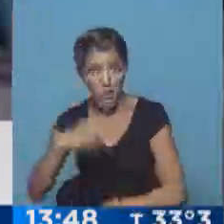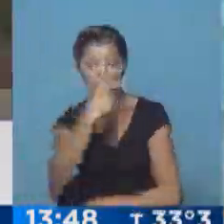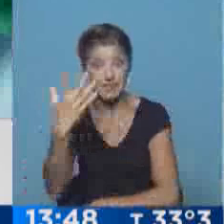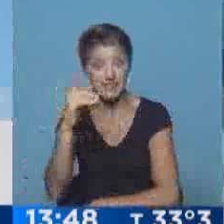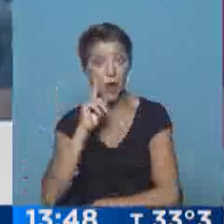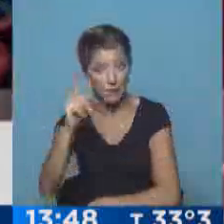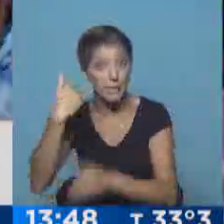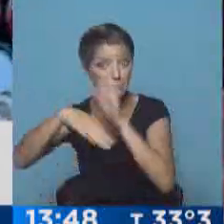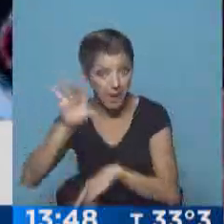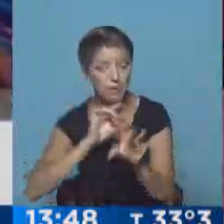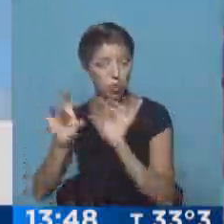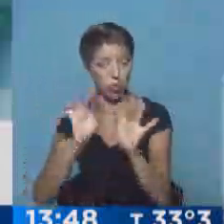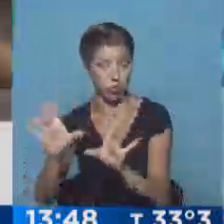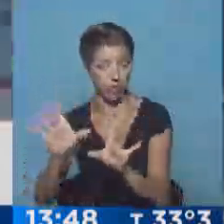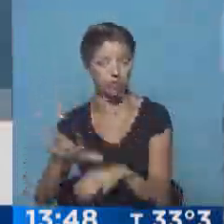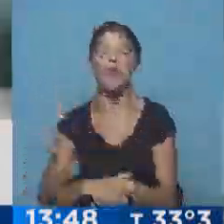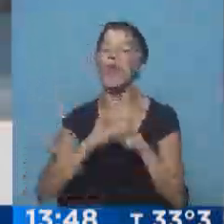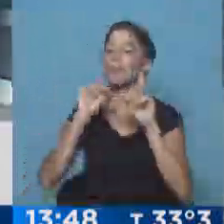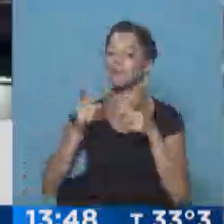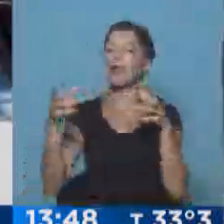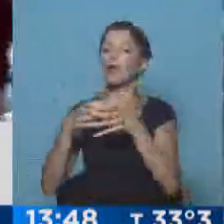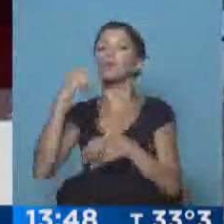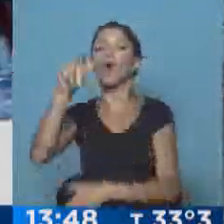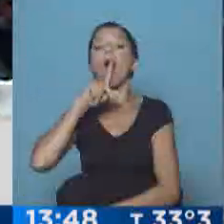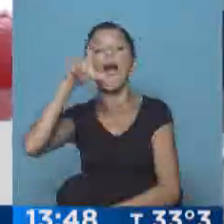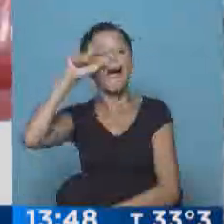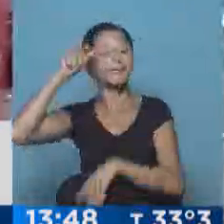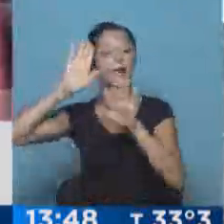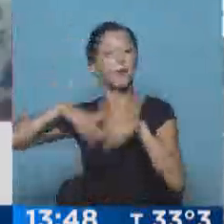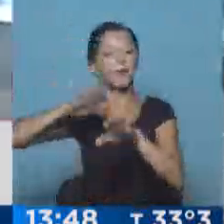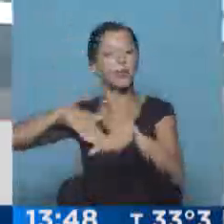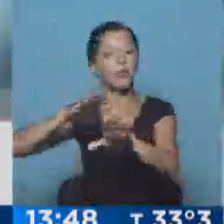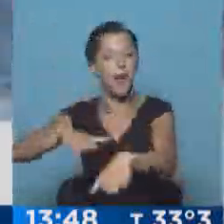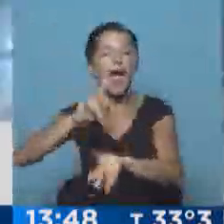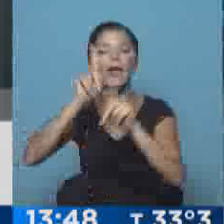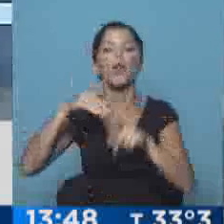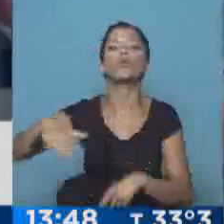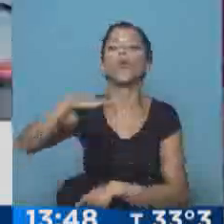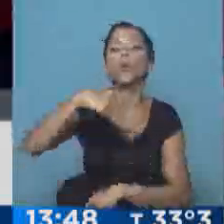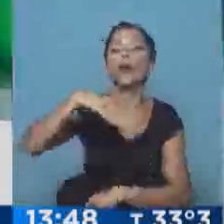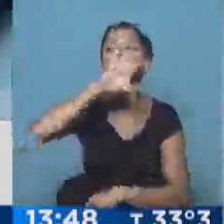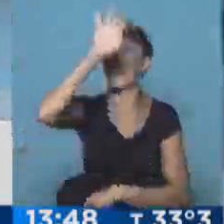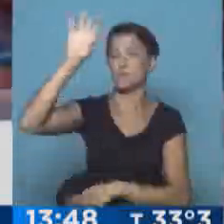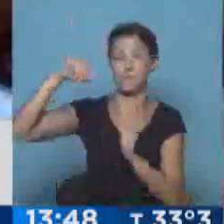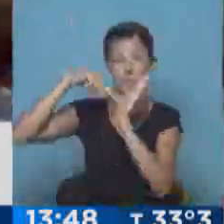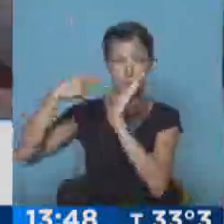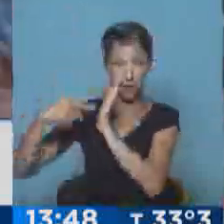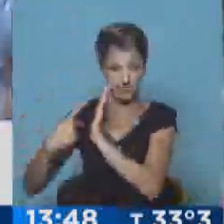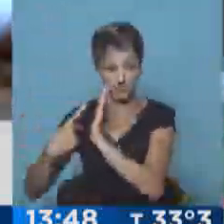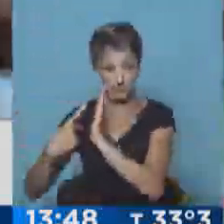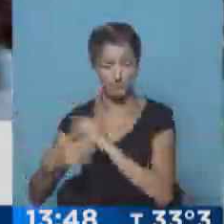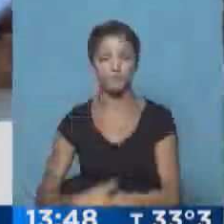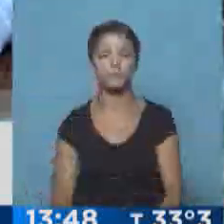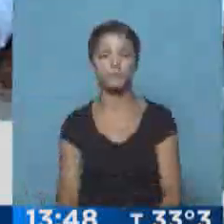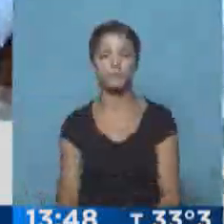despidos en carpeta. También ATE está realizando movilizaciones en puntos céntricos de las diferentes capitales de todas las